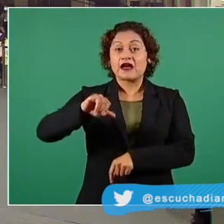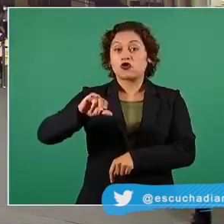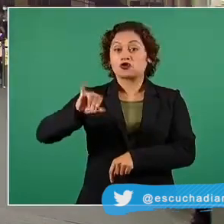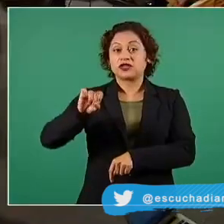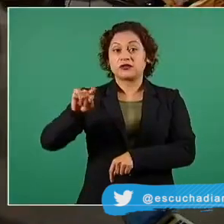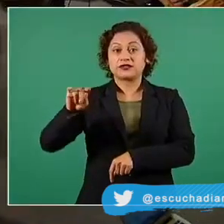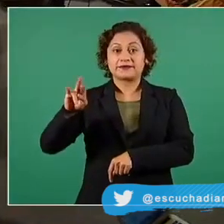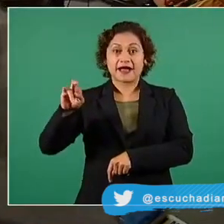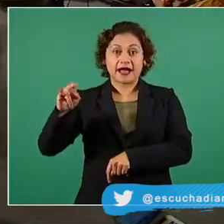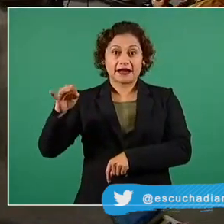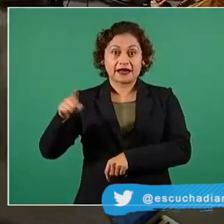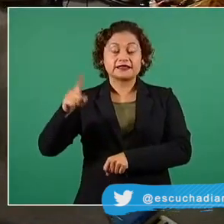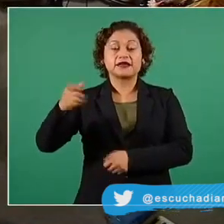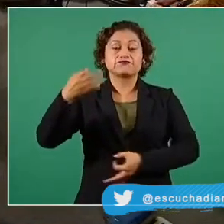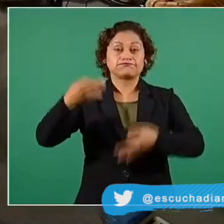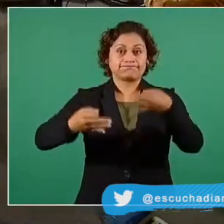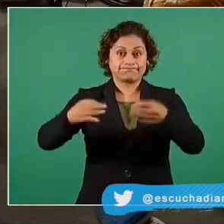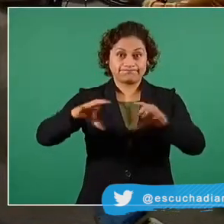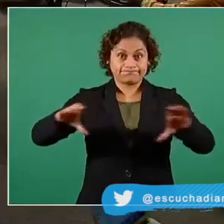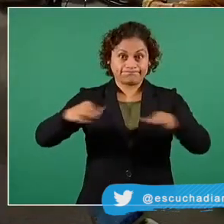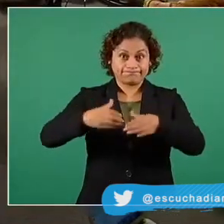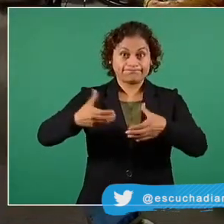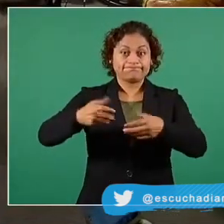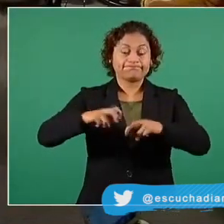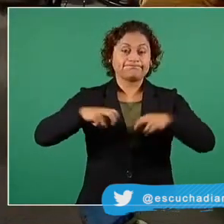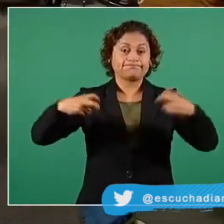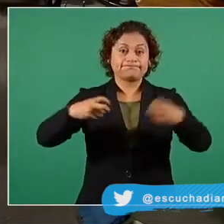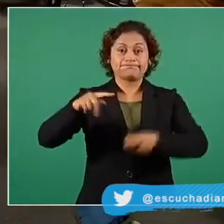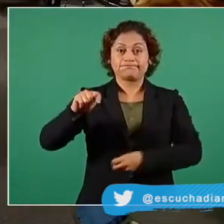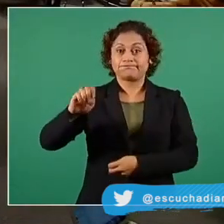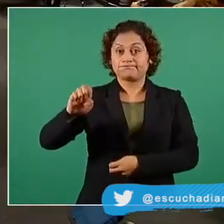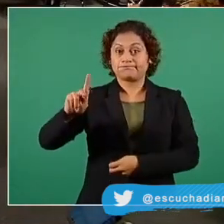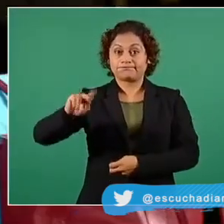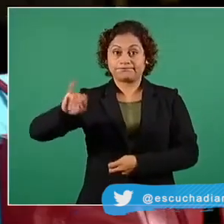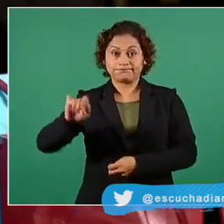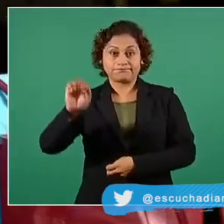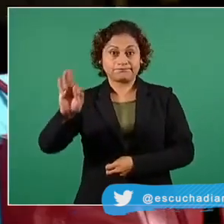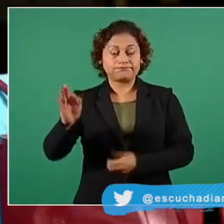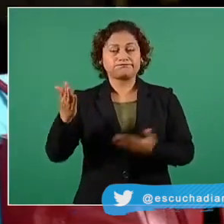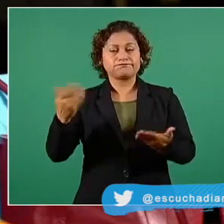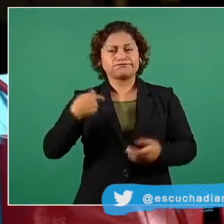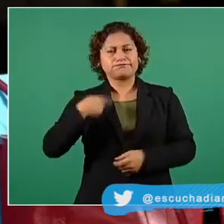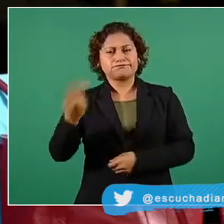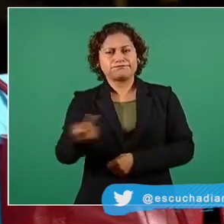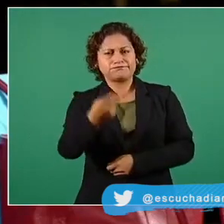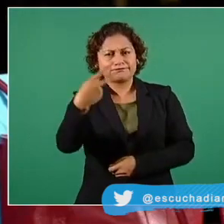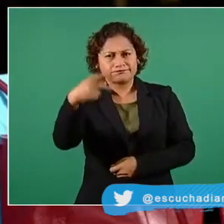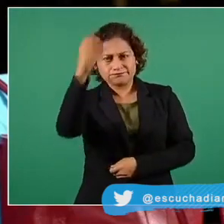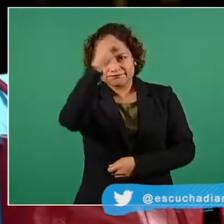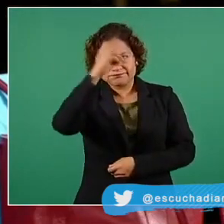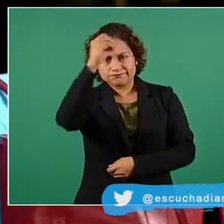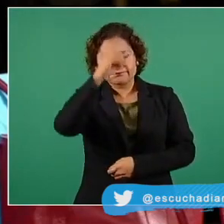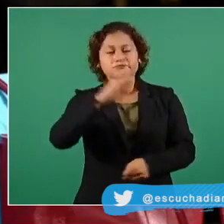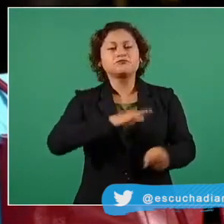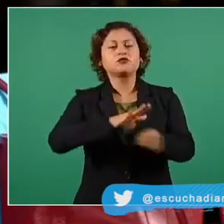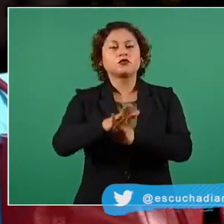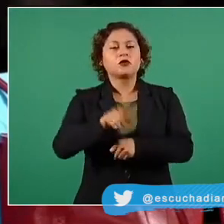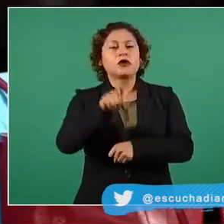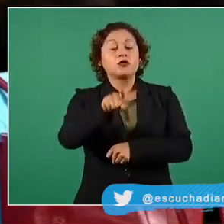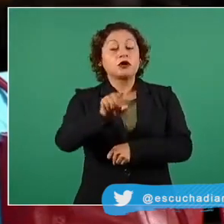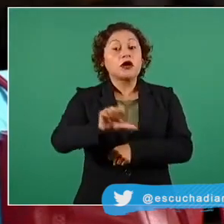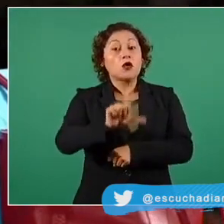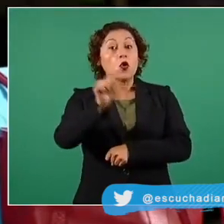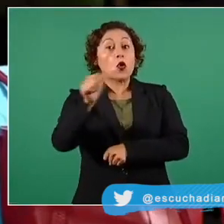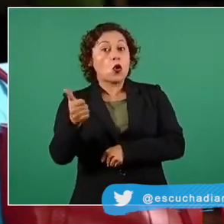El presidente anuncia que nuestro país será sede para conversaciones entre el gobierno actual de Venezuela y sus opositores. Luego de que